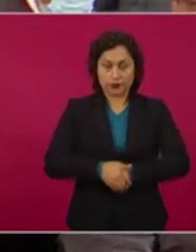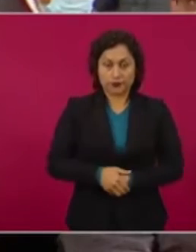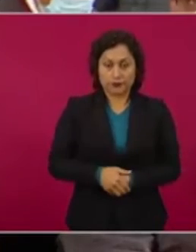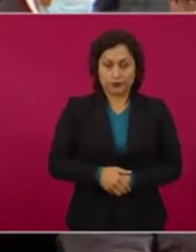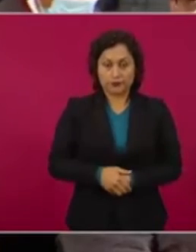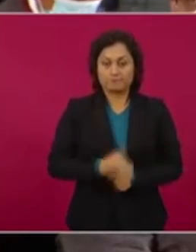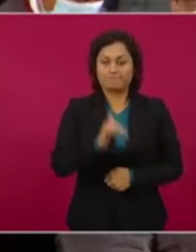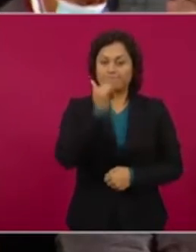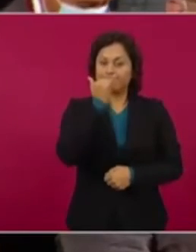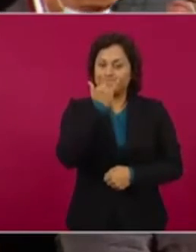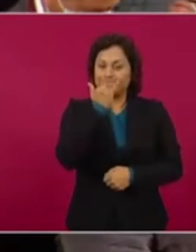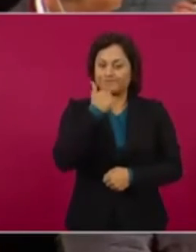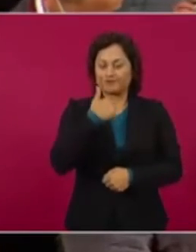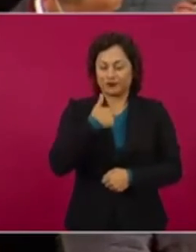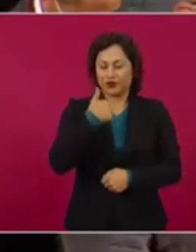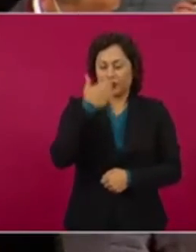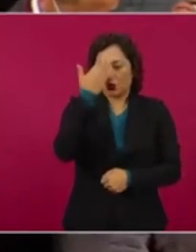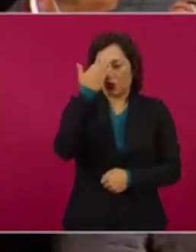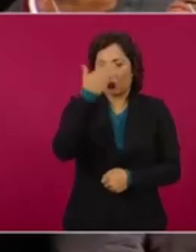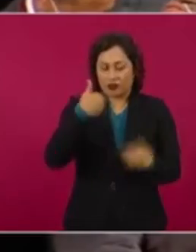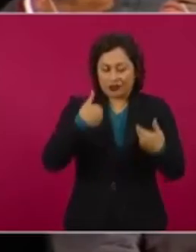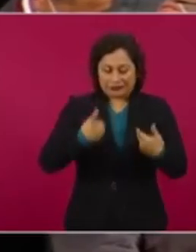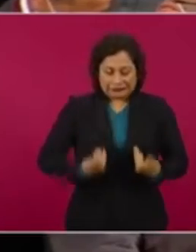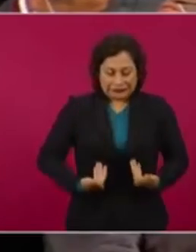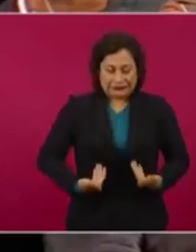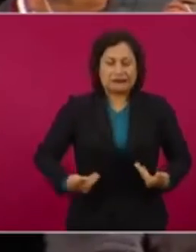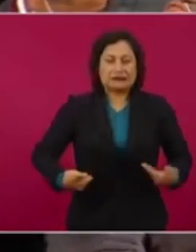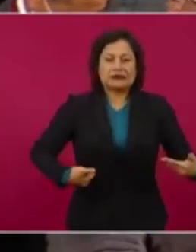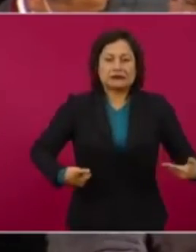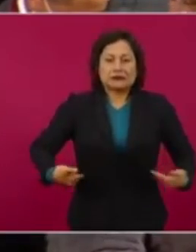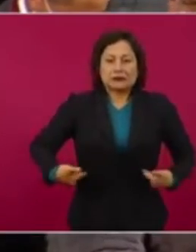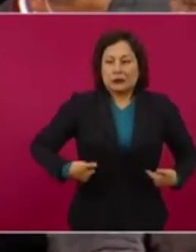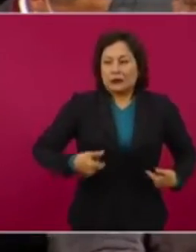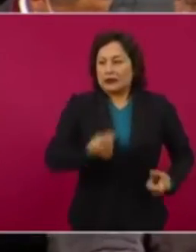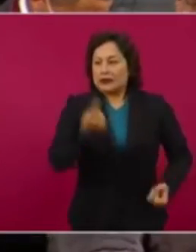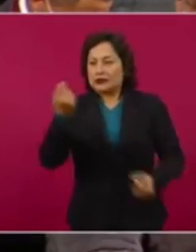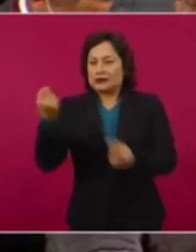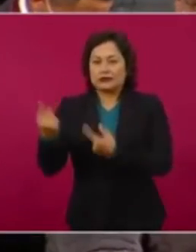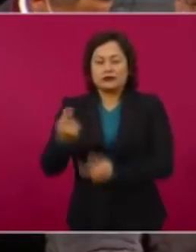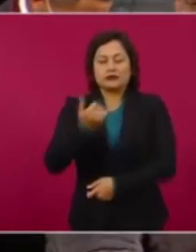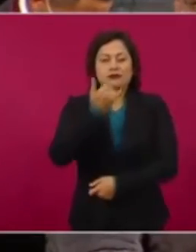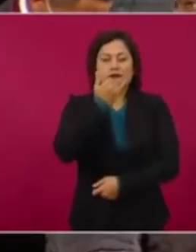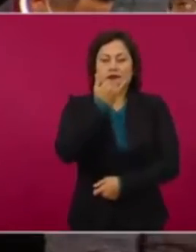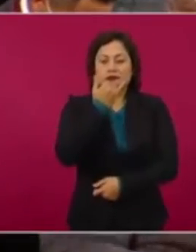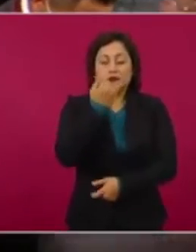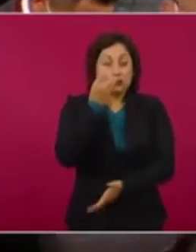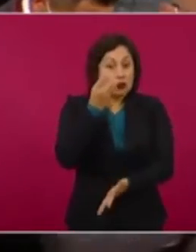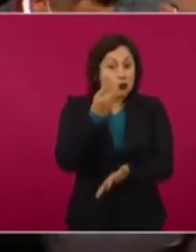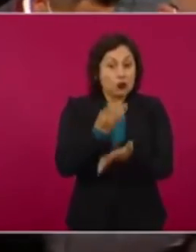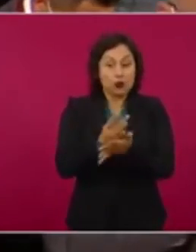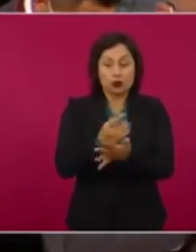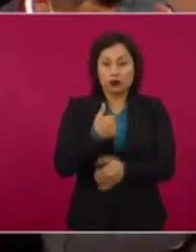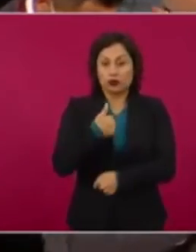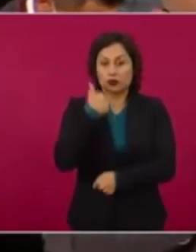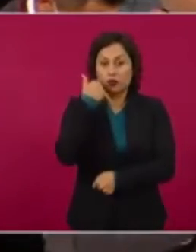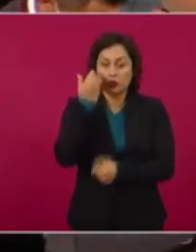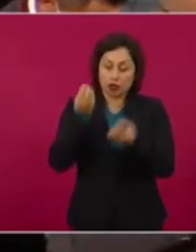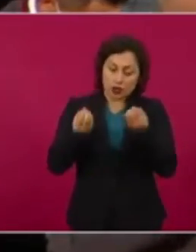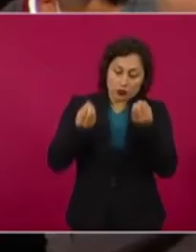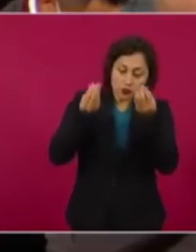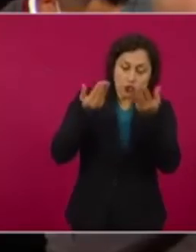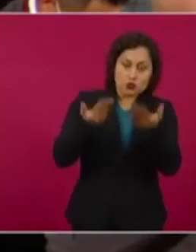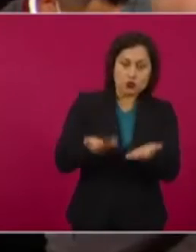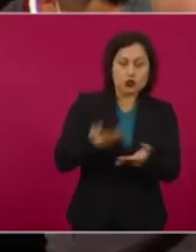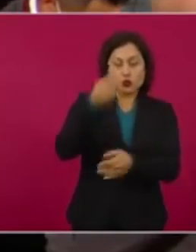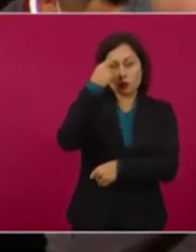soy molesta a veces, ¿no? La intención no es otra, presidente, más que aportar a que este